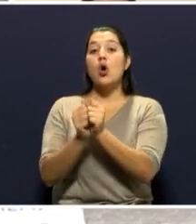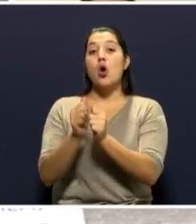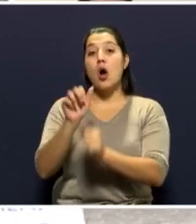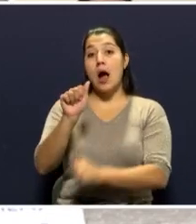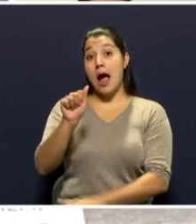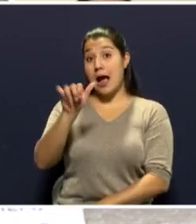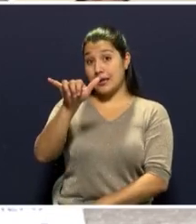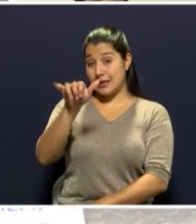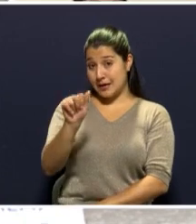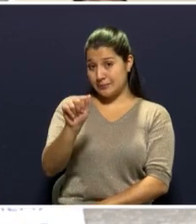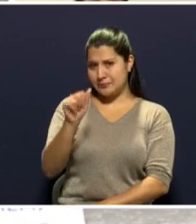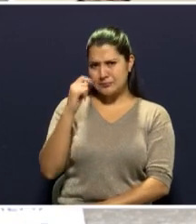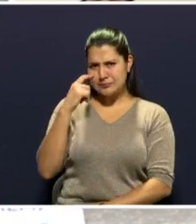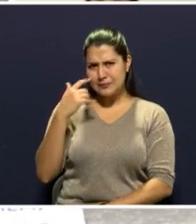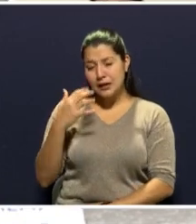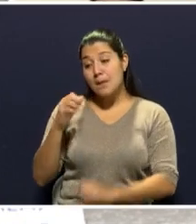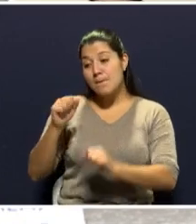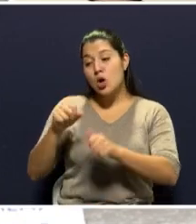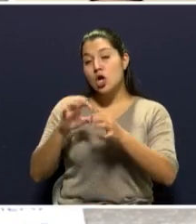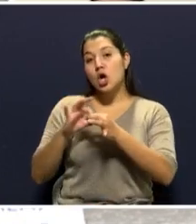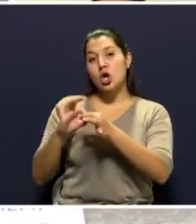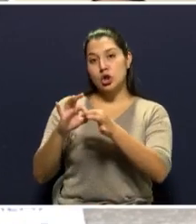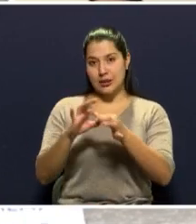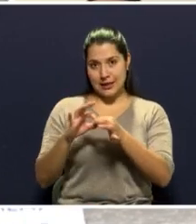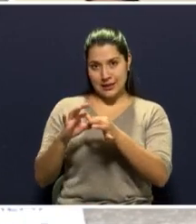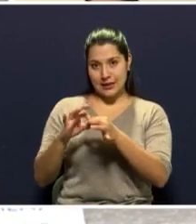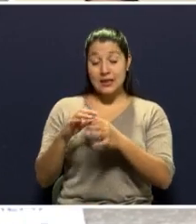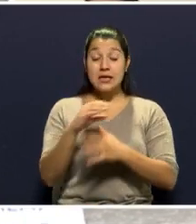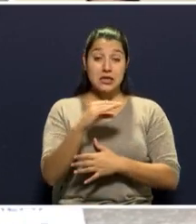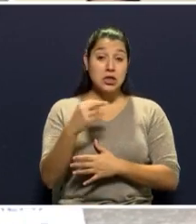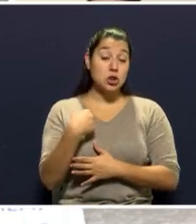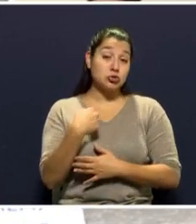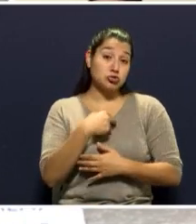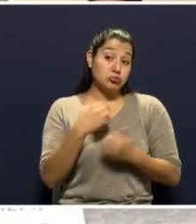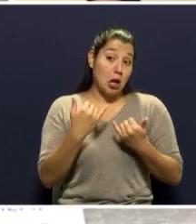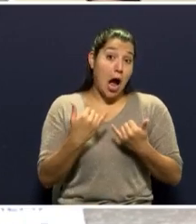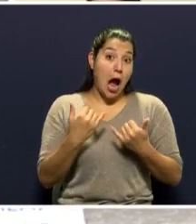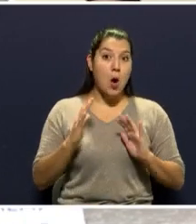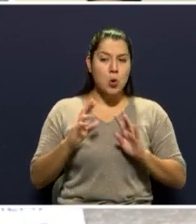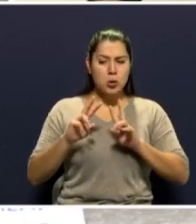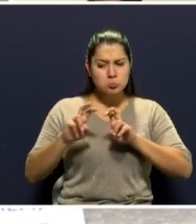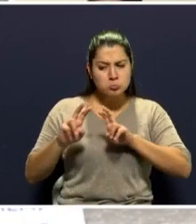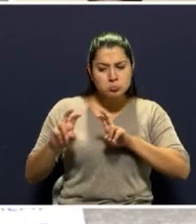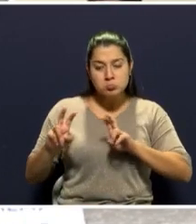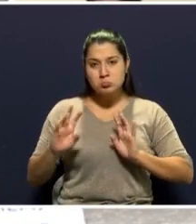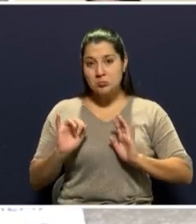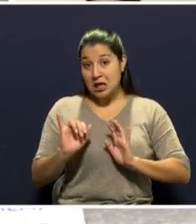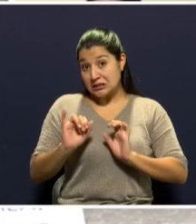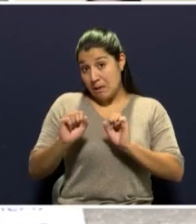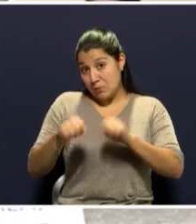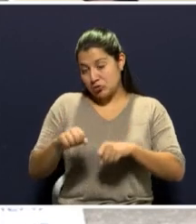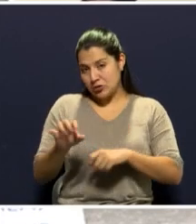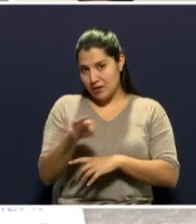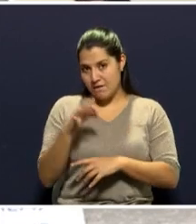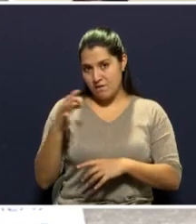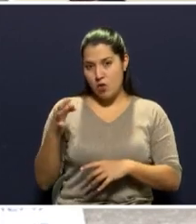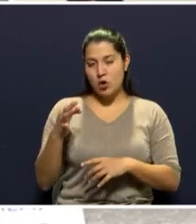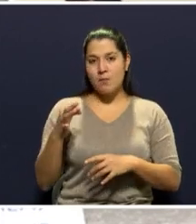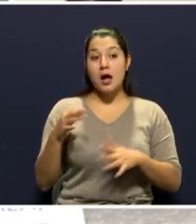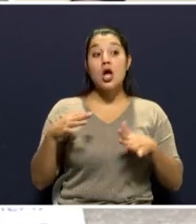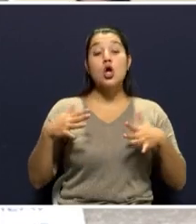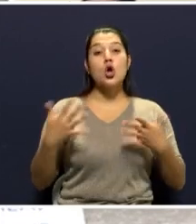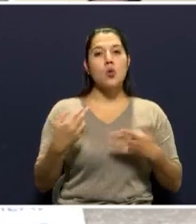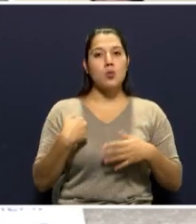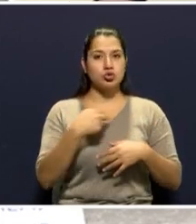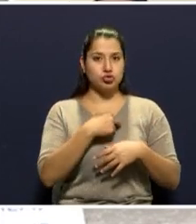Acueductos y Alcantarillados, para hacer las coordinaciones respectivas y estamos en ese periodo de análisis exactamente de los insumos y cómo vamos